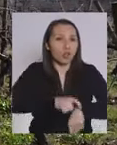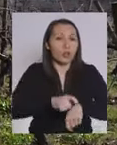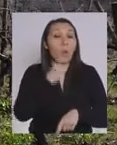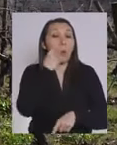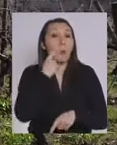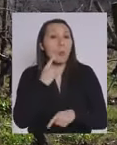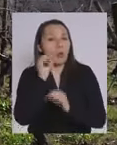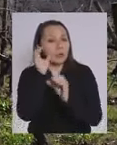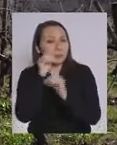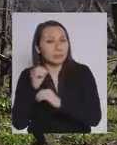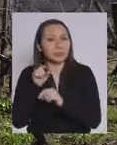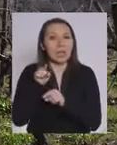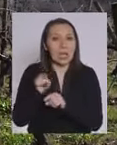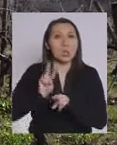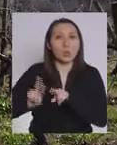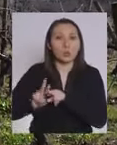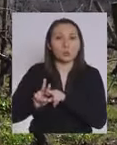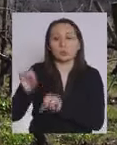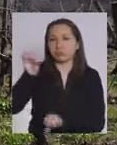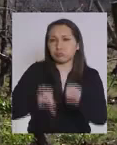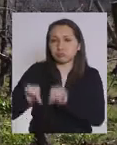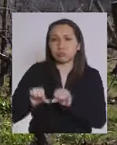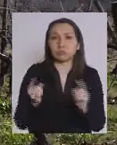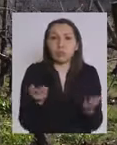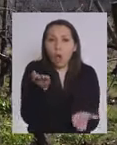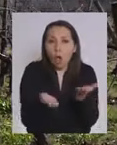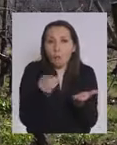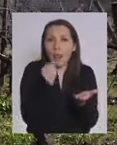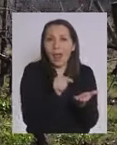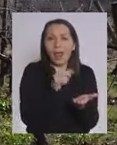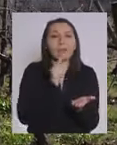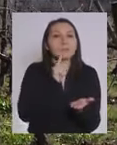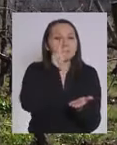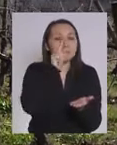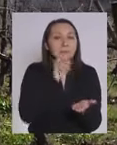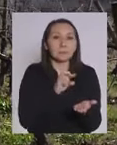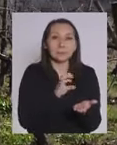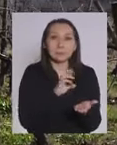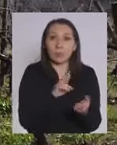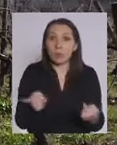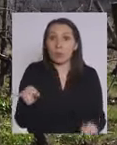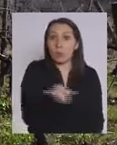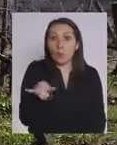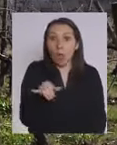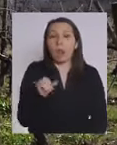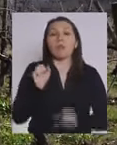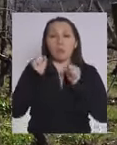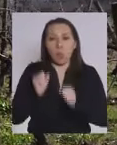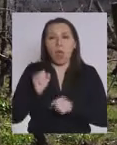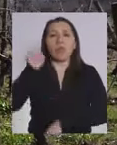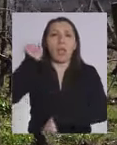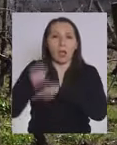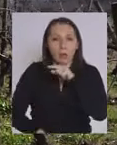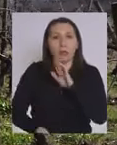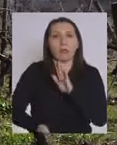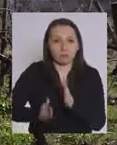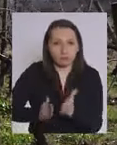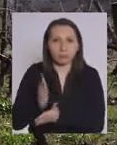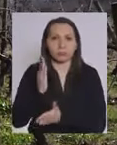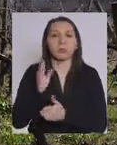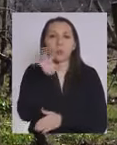espectrometría que usan ellos con la pcr y si hay coincidencia vamos a dar el vamos para que esta técnica